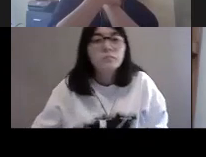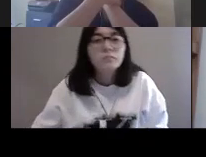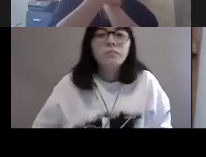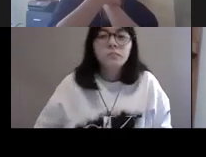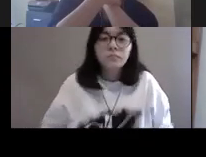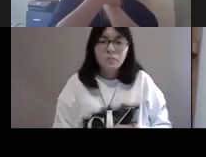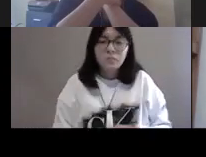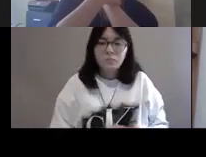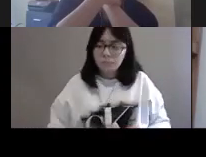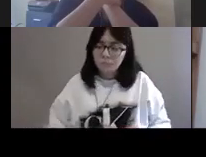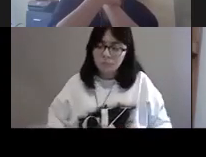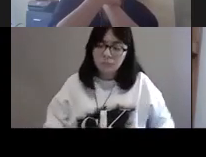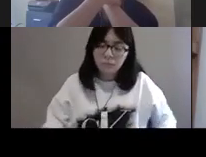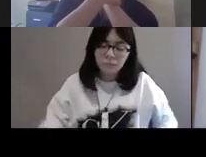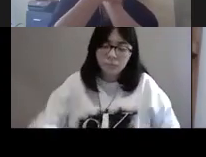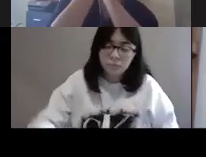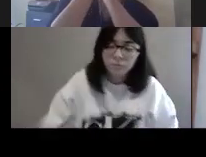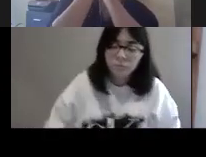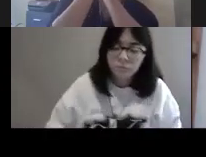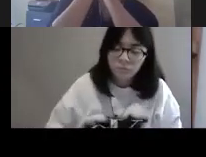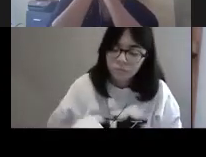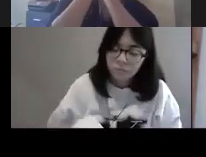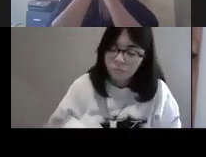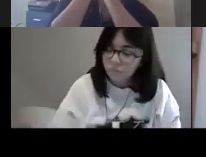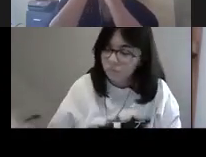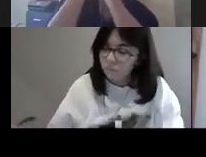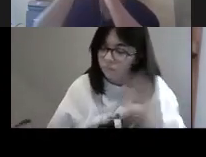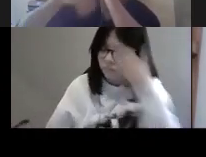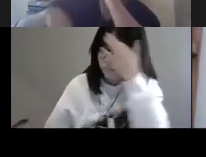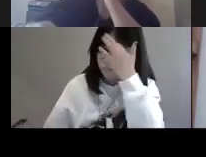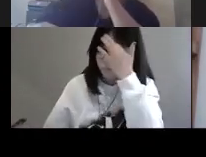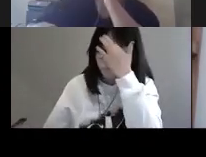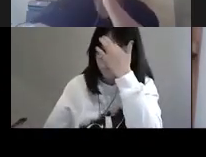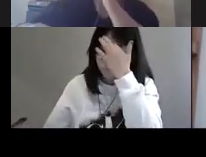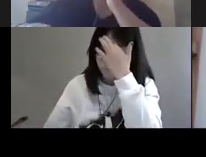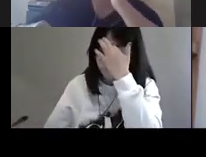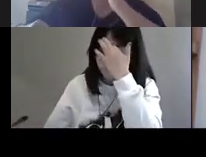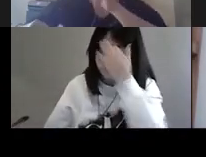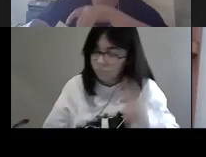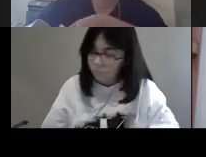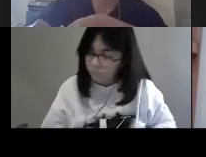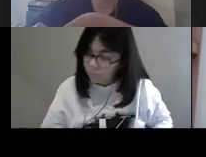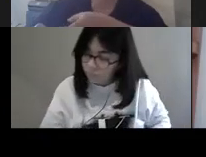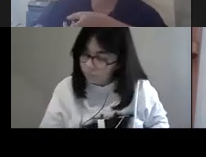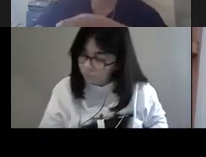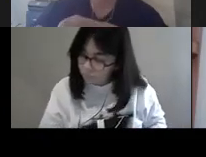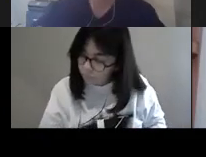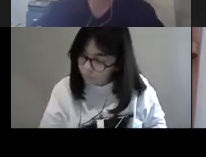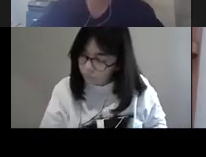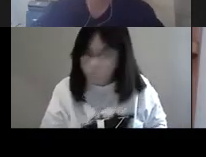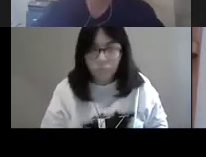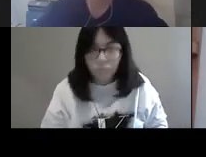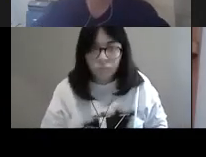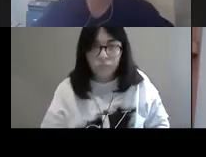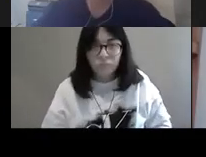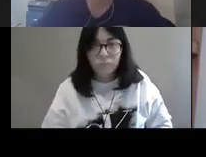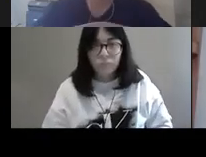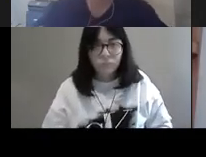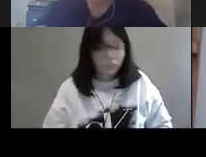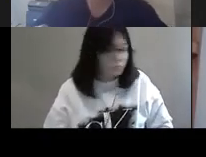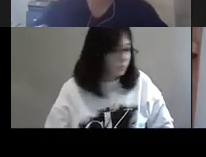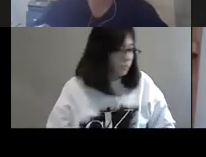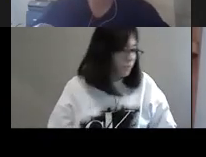tengan alguna pregunta, dar paso a una pequeña sesión, porque sabemos que hasta las 12:30.